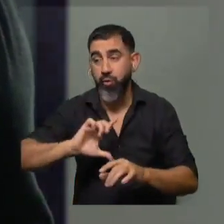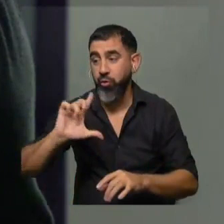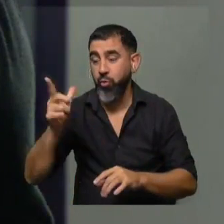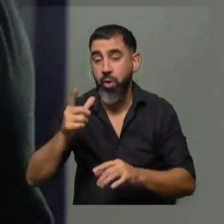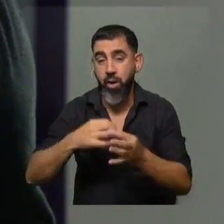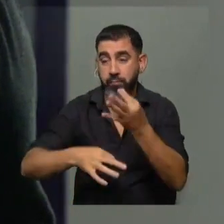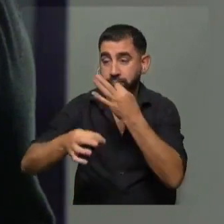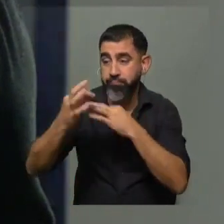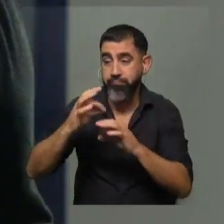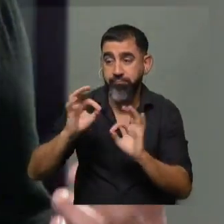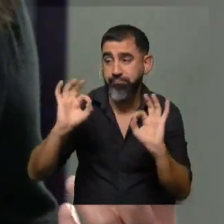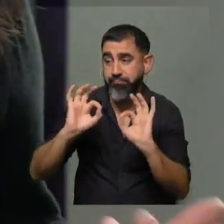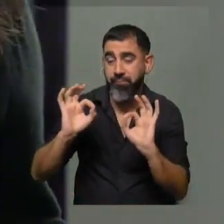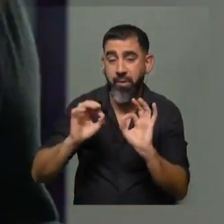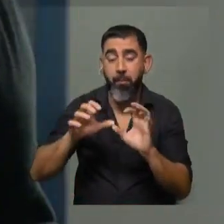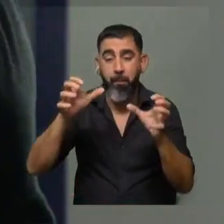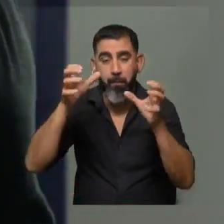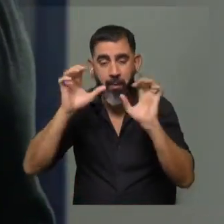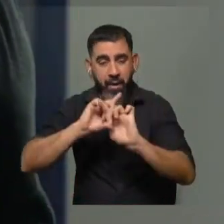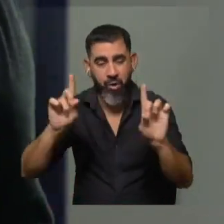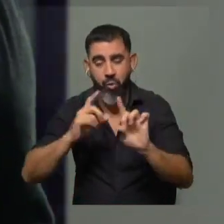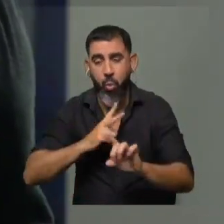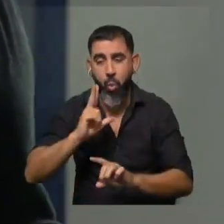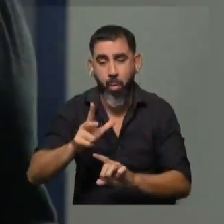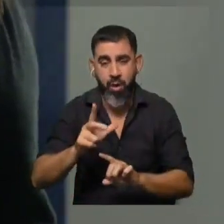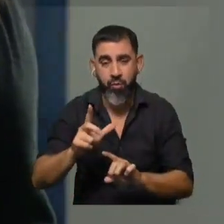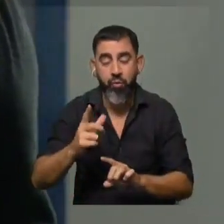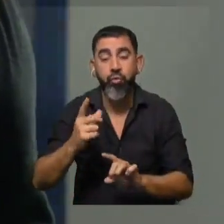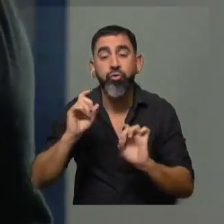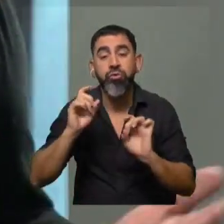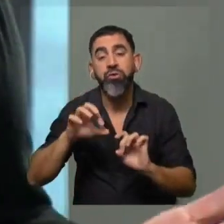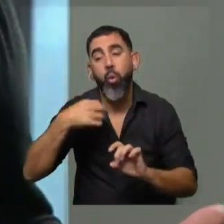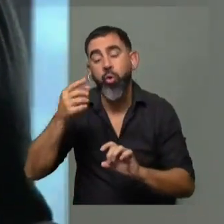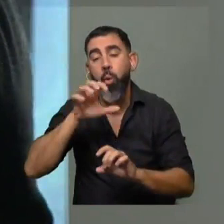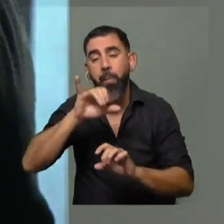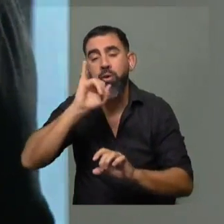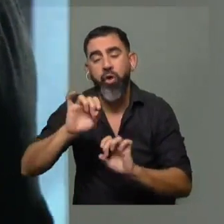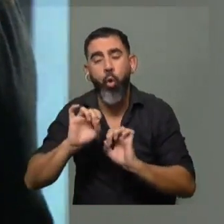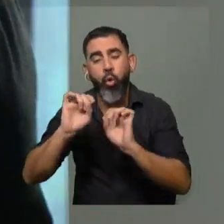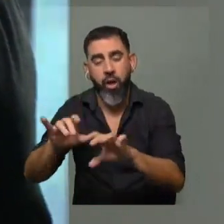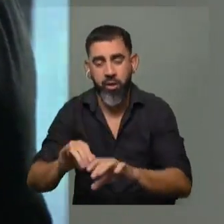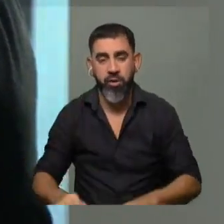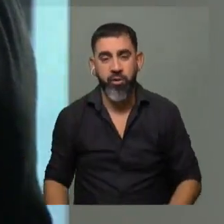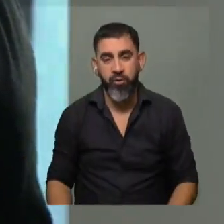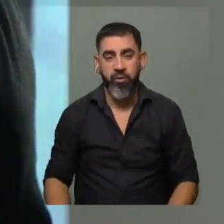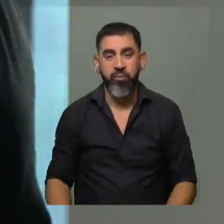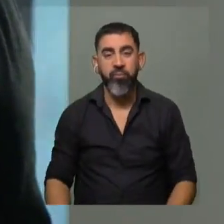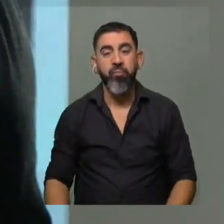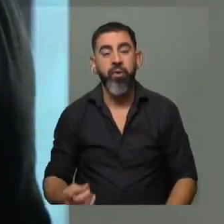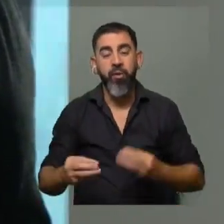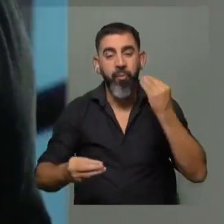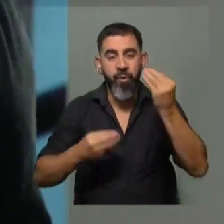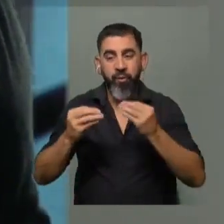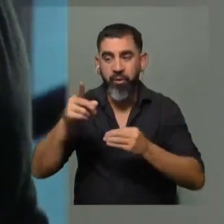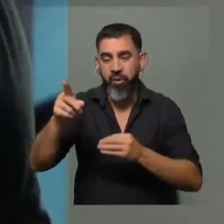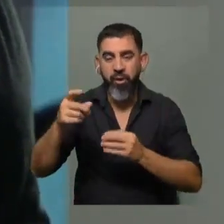son peligrosos, entre comillas, digamos, para los humanos, salvo para otros perritos, que eso después Dinora puede hablarlo. Pero lo preocupante es el